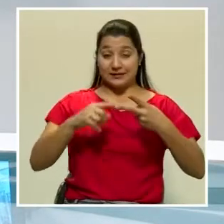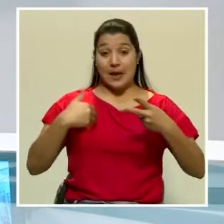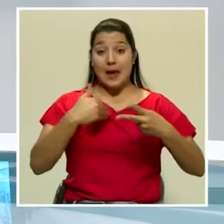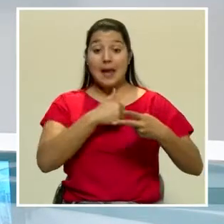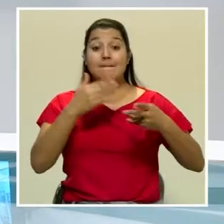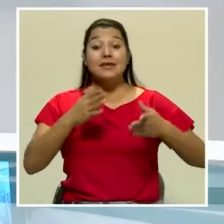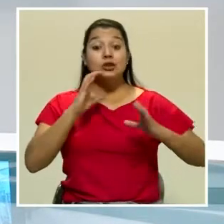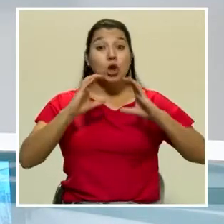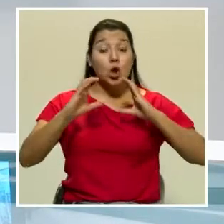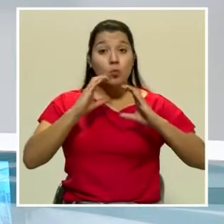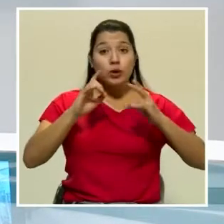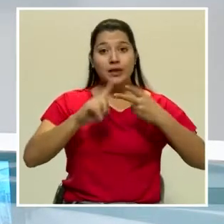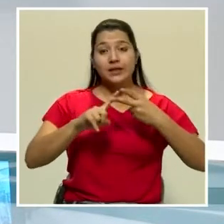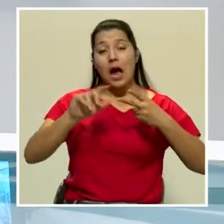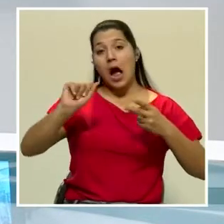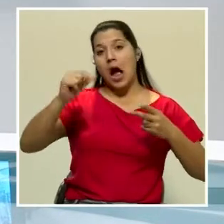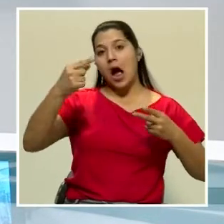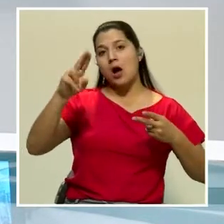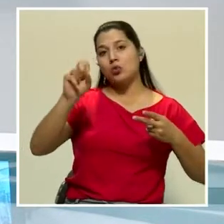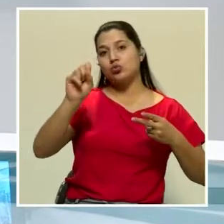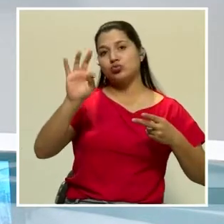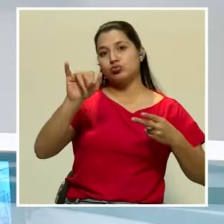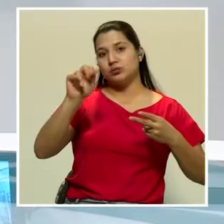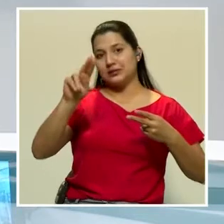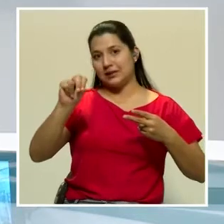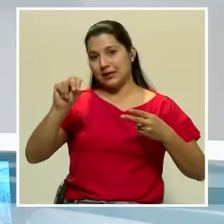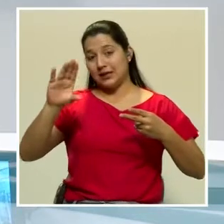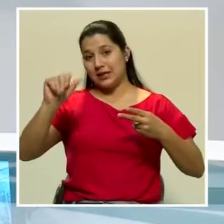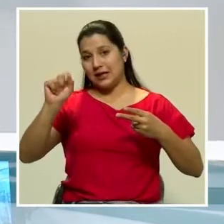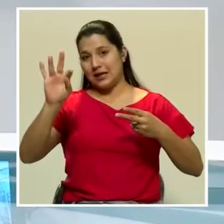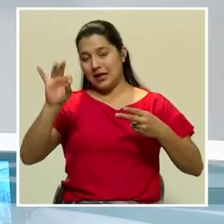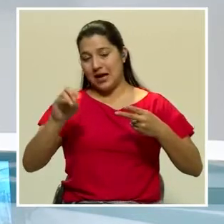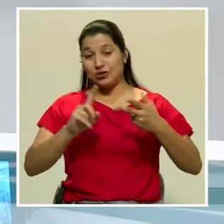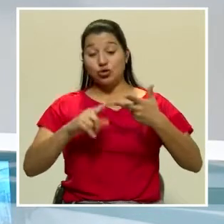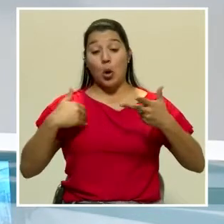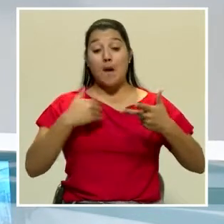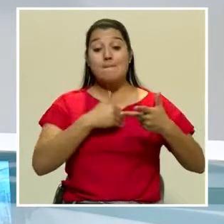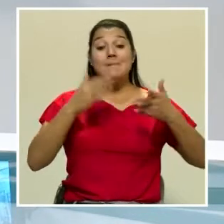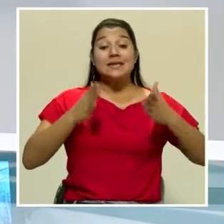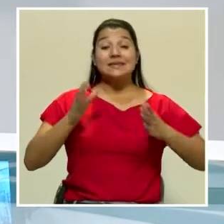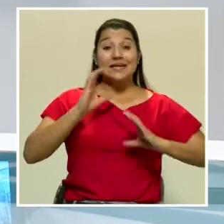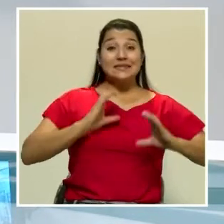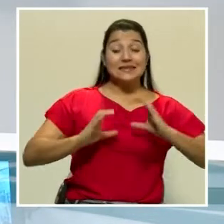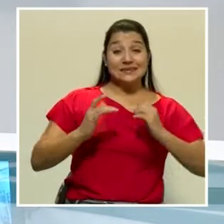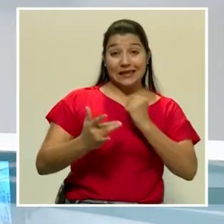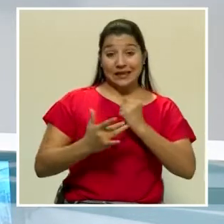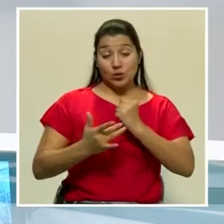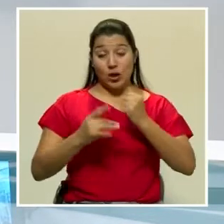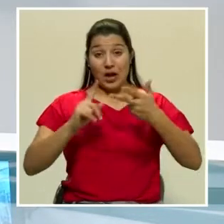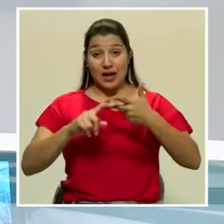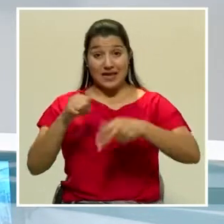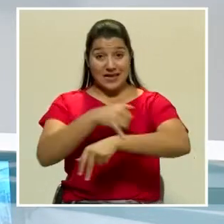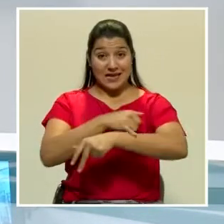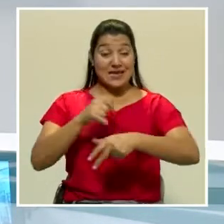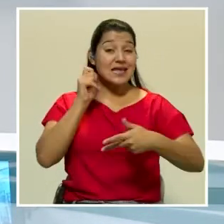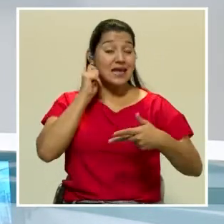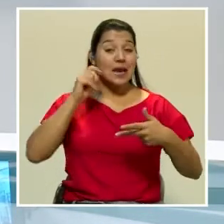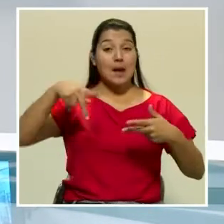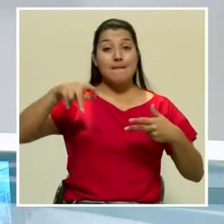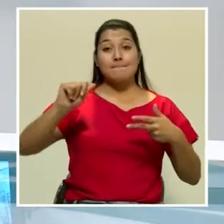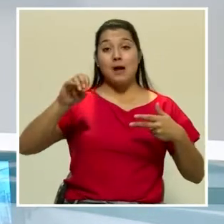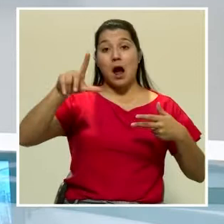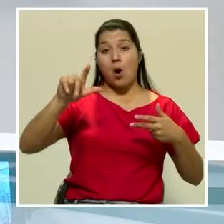de Comunicación a Agustín Castro y como ministra de Ciencia y Tecnología a la ingeniera Paola